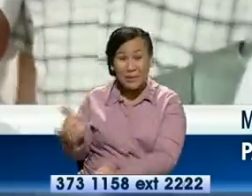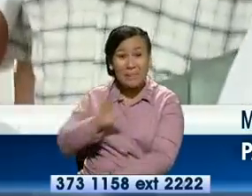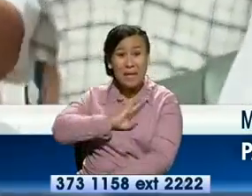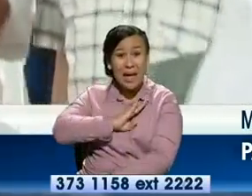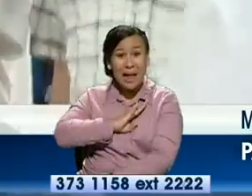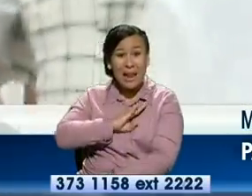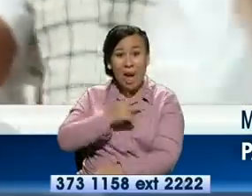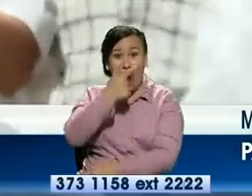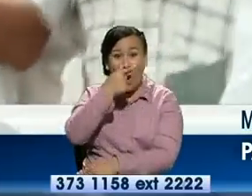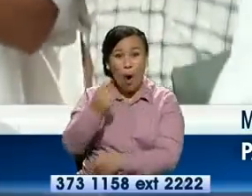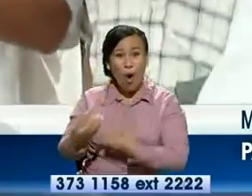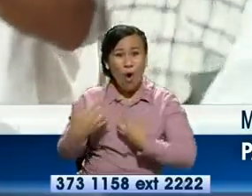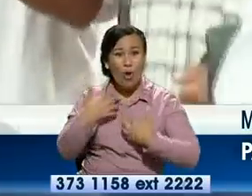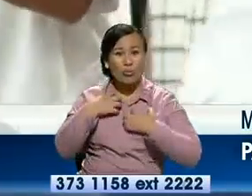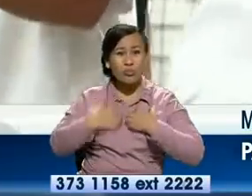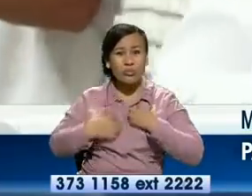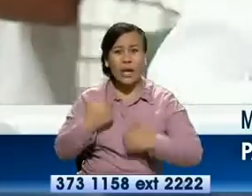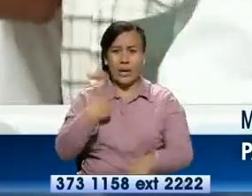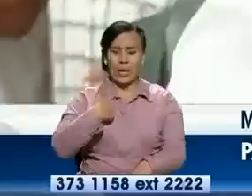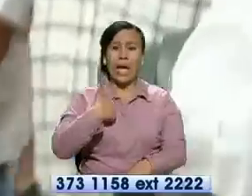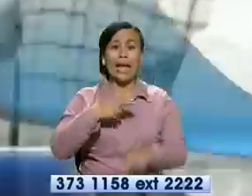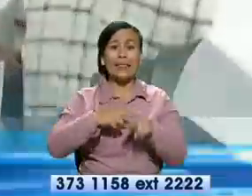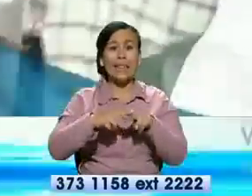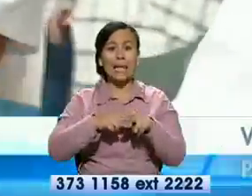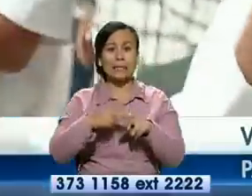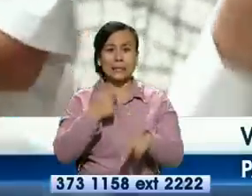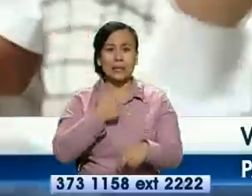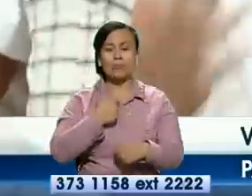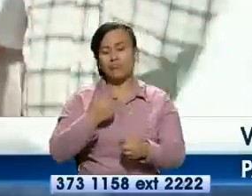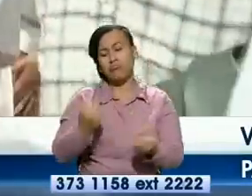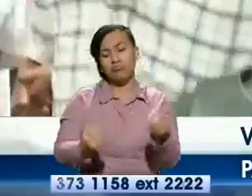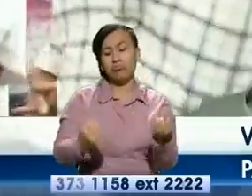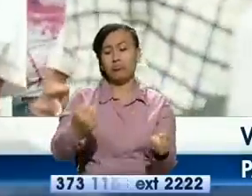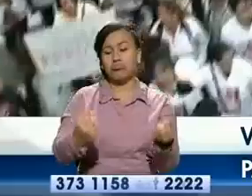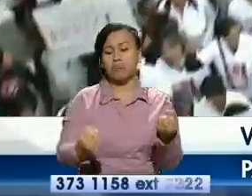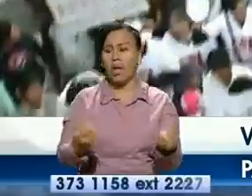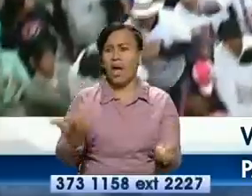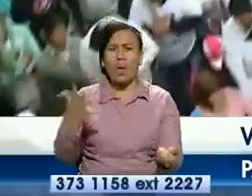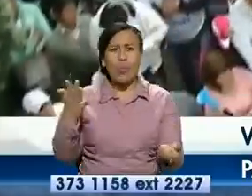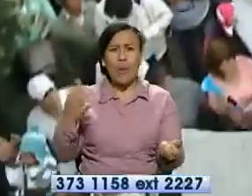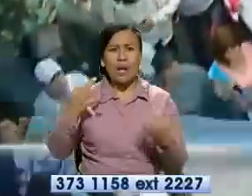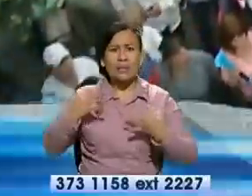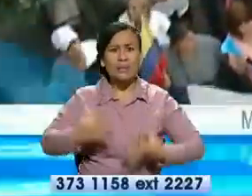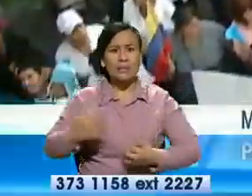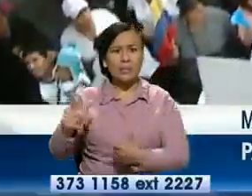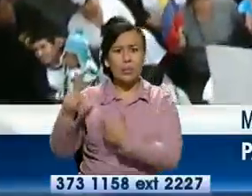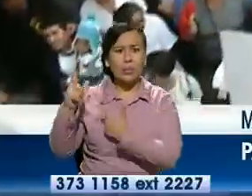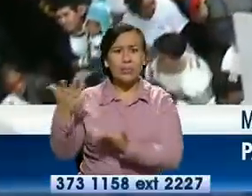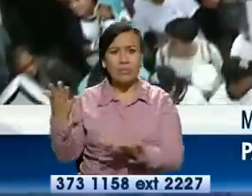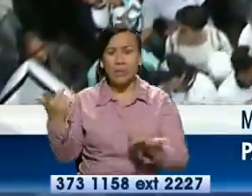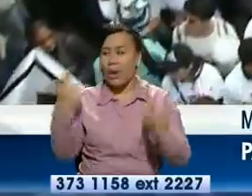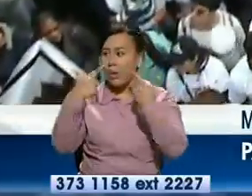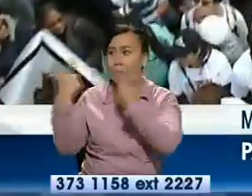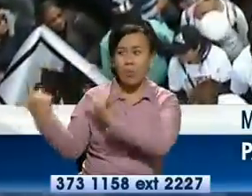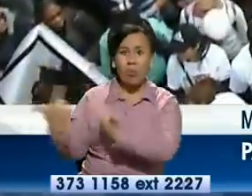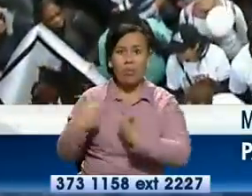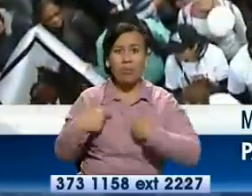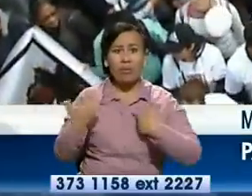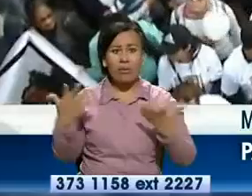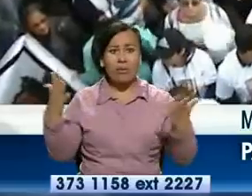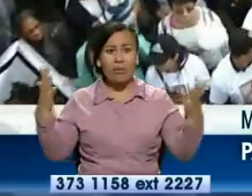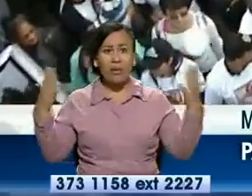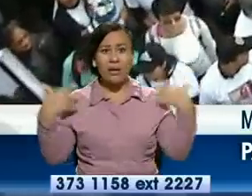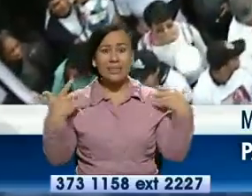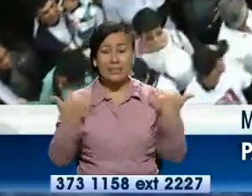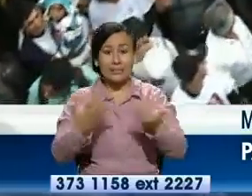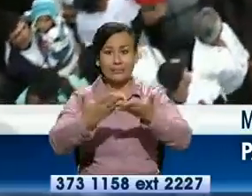No se sale con seguridad a trabajar como taxista. No se tiene seguridad. La caminata llegó hasta la gobernación. Aquí las puertas se abrieron